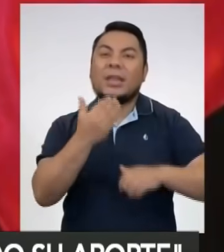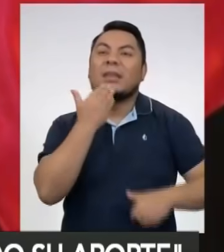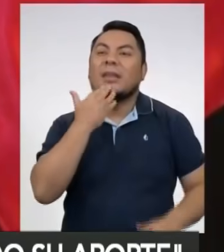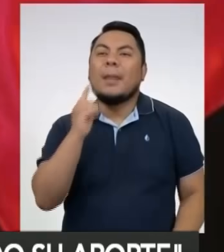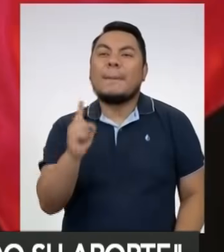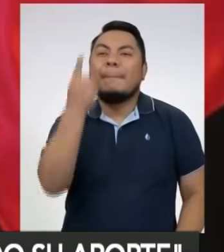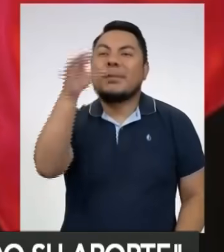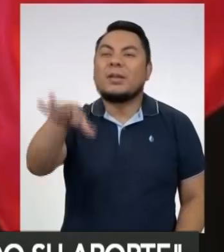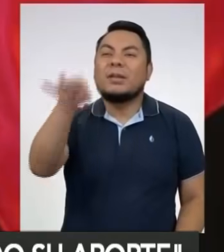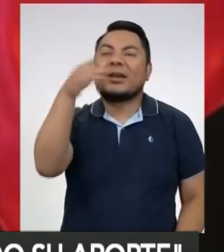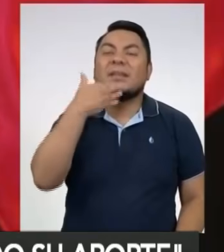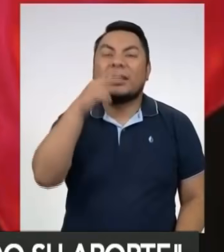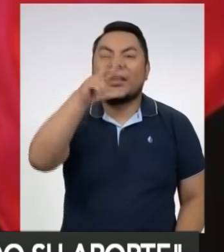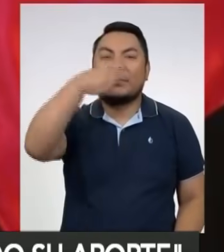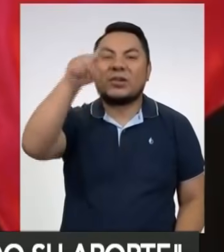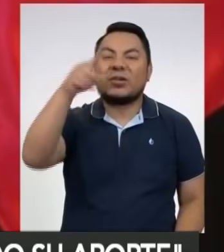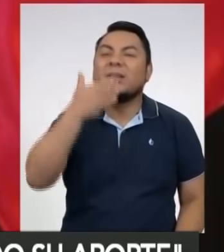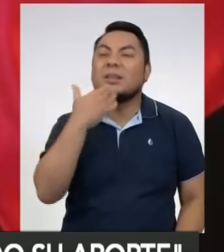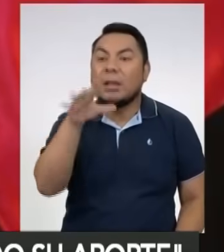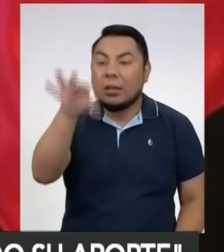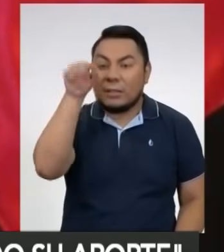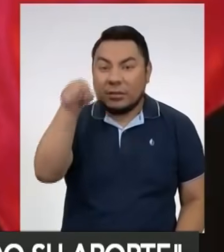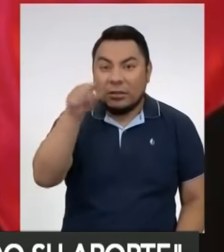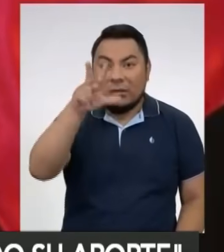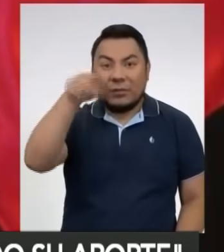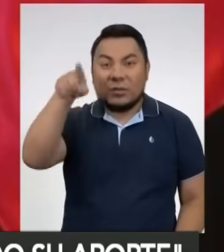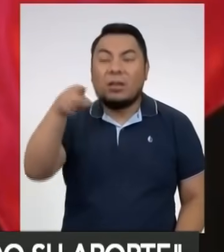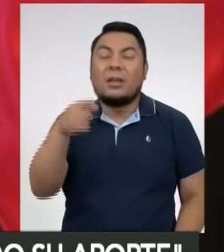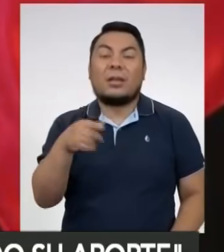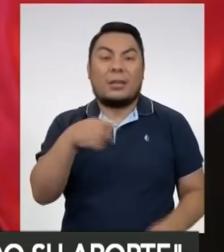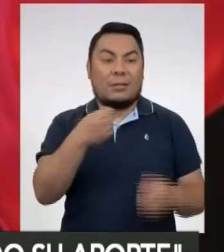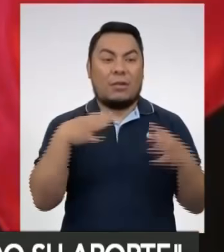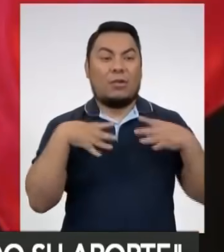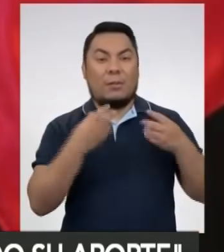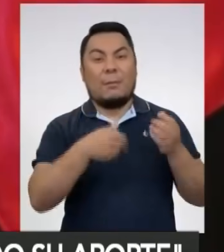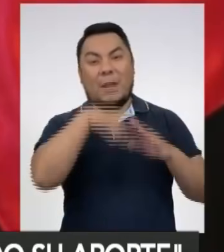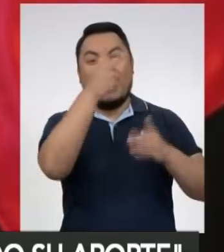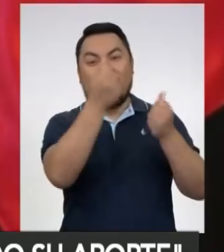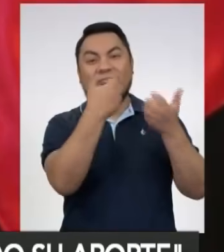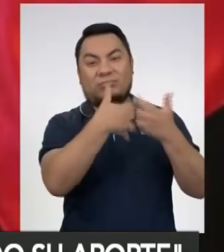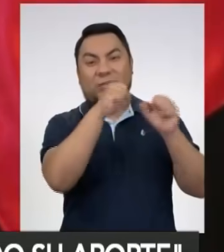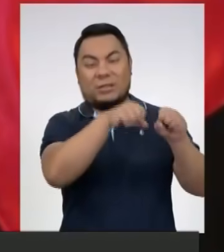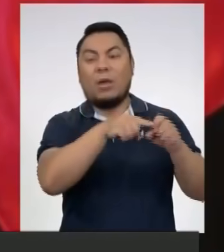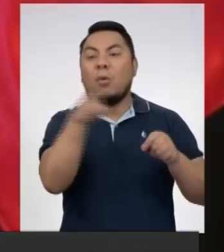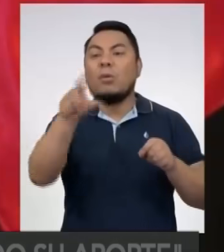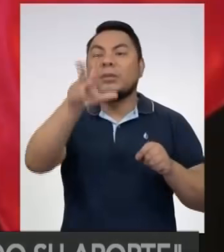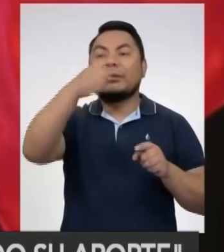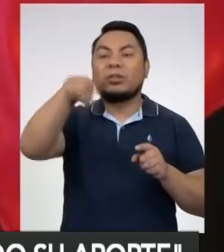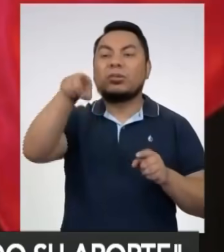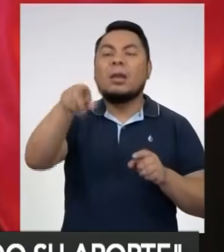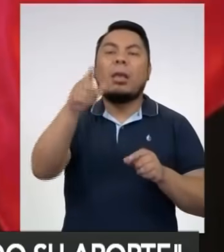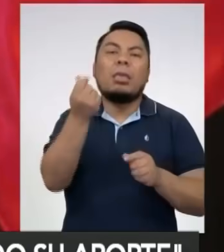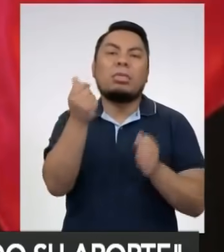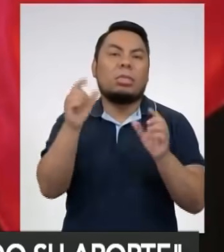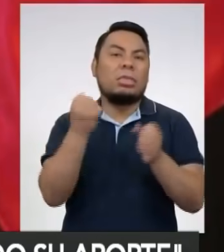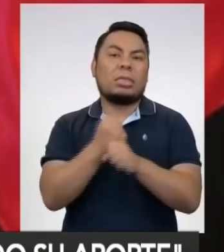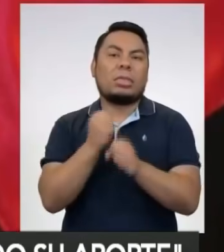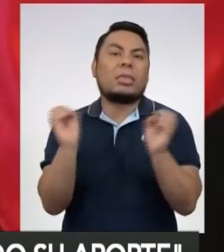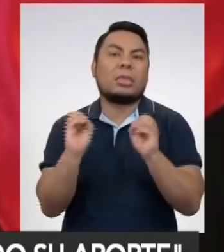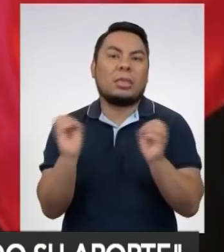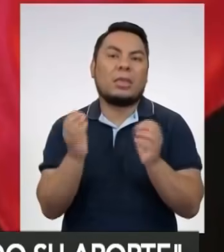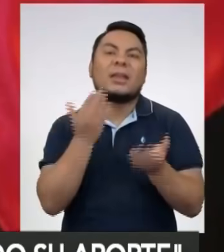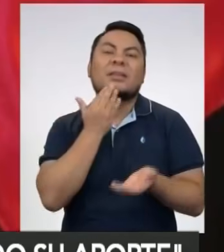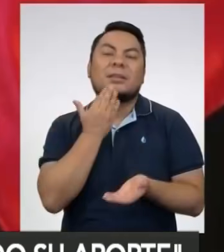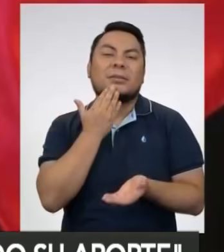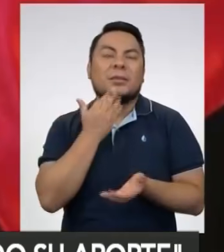elegimos? ¿A los 3 millones? ¿A cuál? ¿A los 3 millones que más ganan o a los 3 millones que menos ganan? Obviamente, si estamos hablando